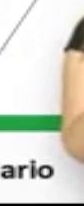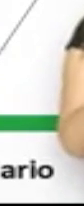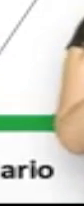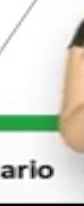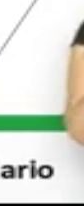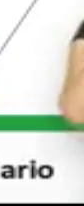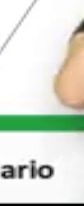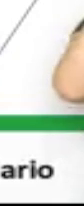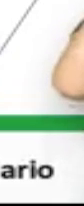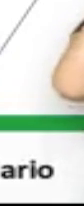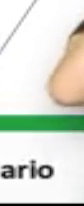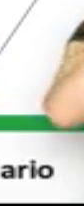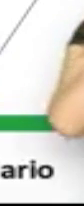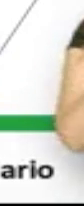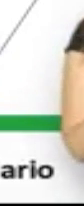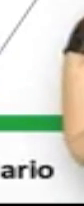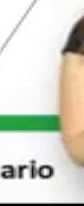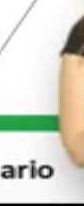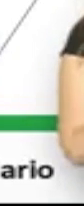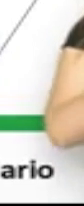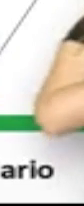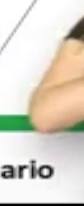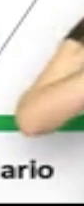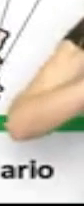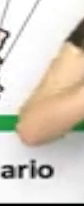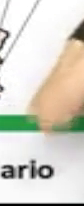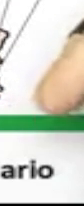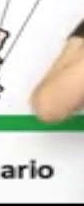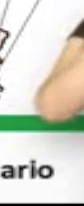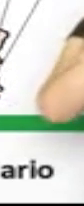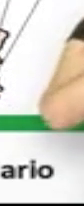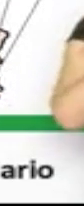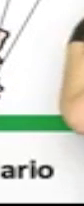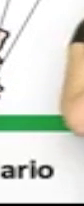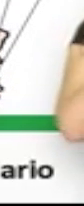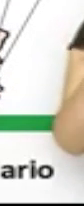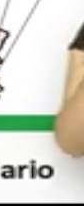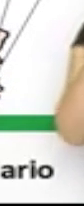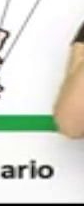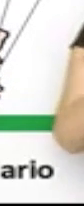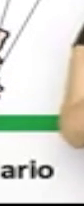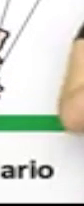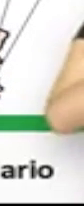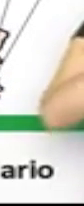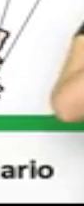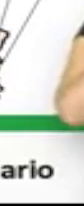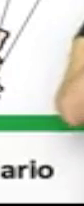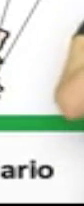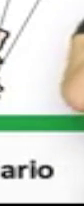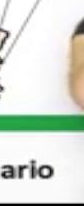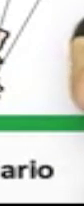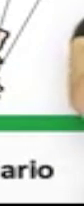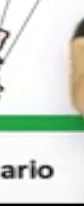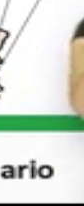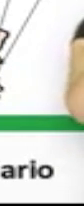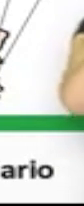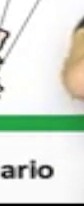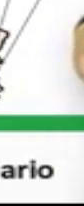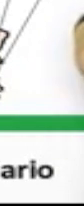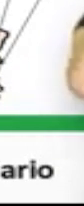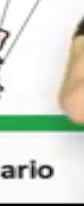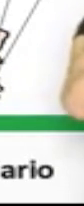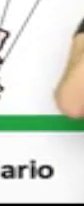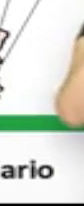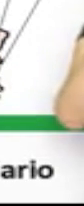en el municipio de xilitla y finalmente en la jurisdicción sanitaria número 7 tenemos un total de